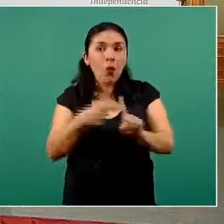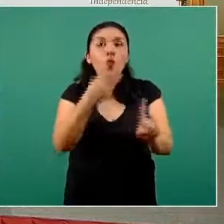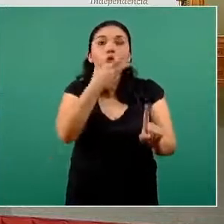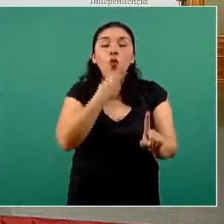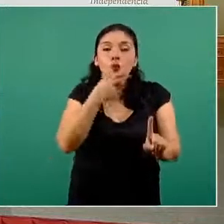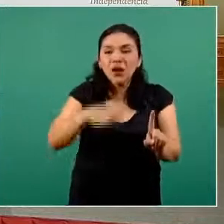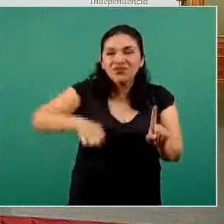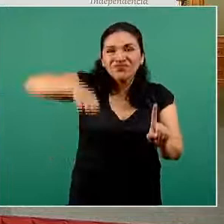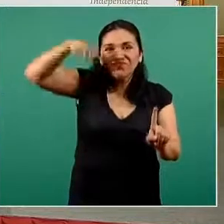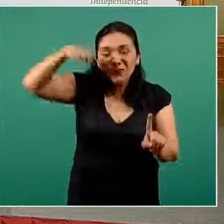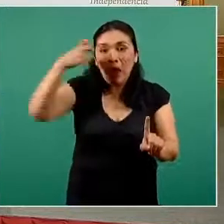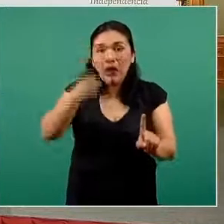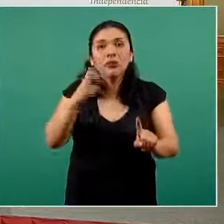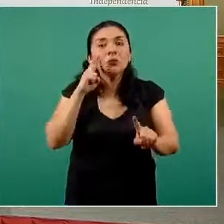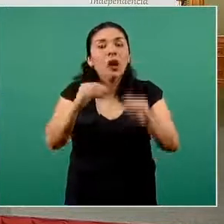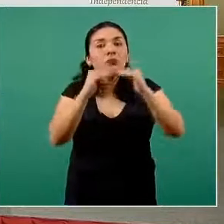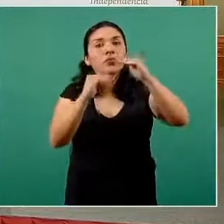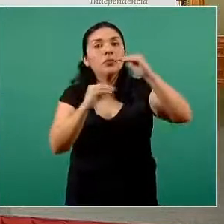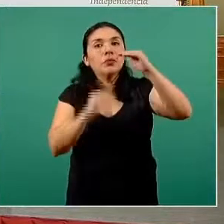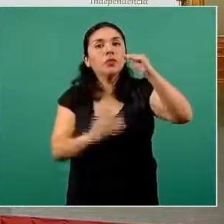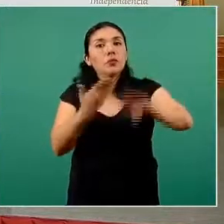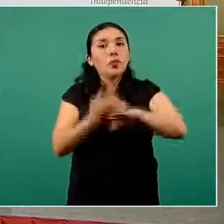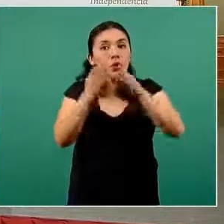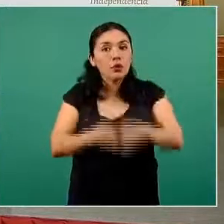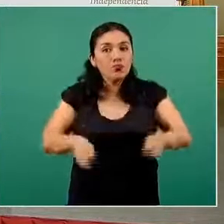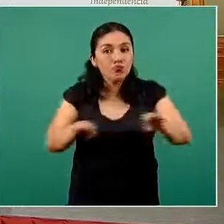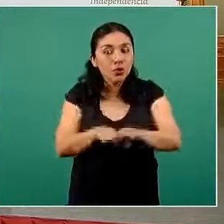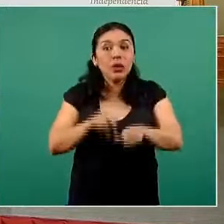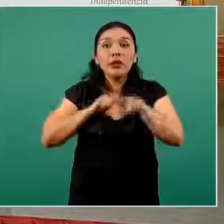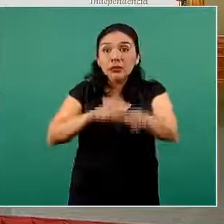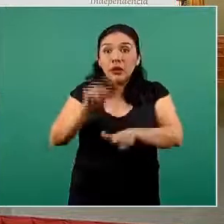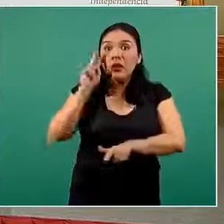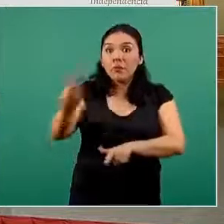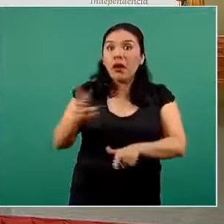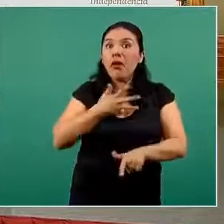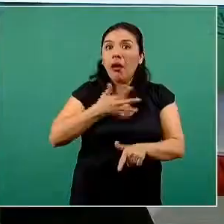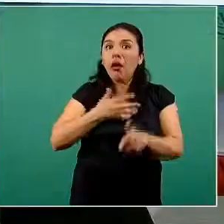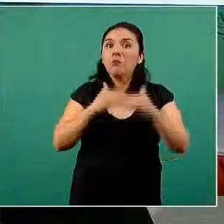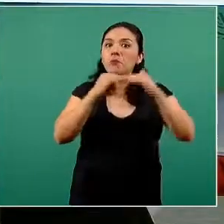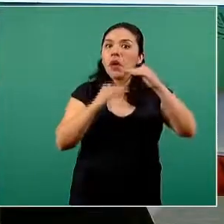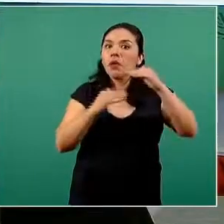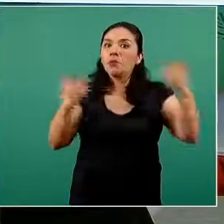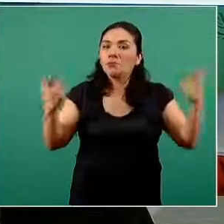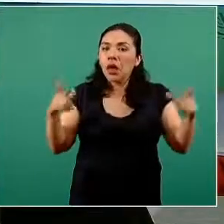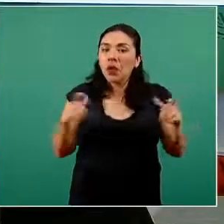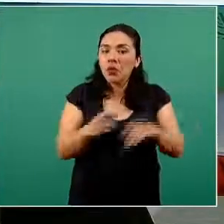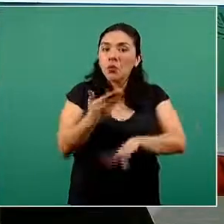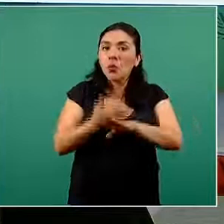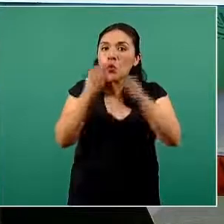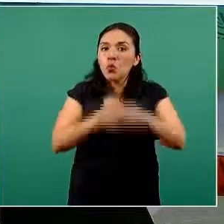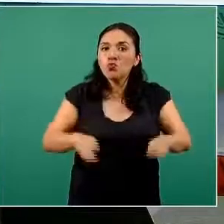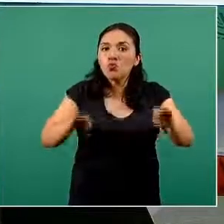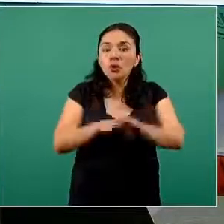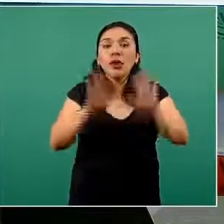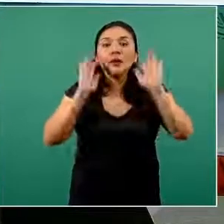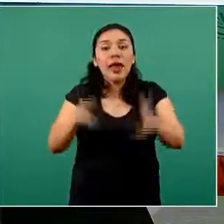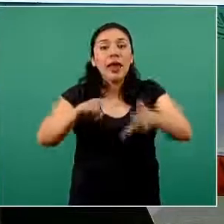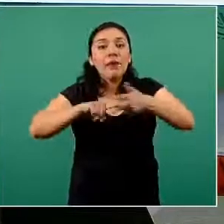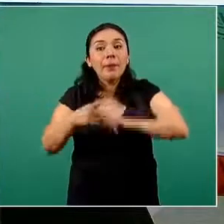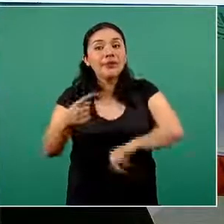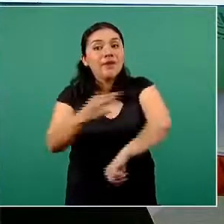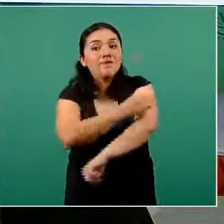y empezamos a ver esta disminución importante. Continuamos viendo cómo viene un proceso de disminución importante, inicia